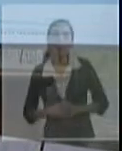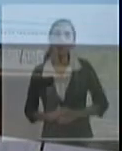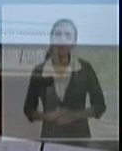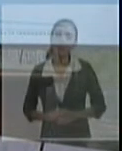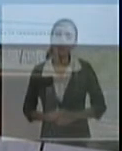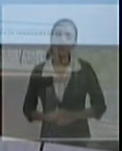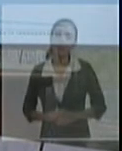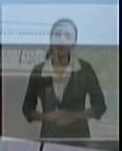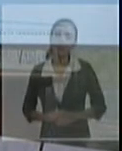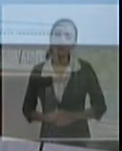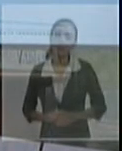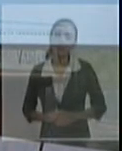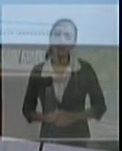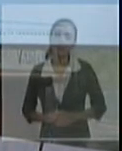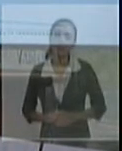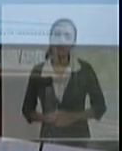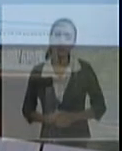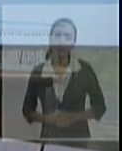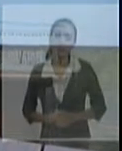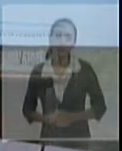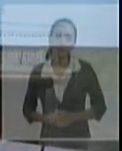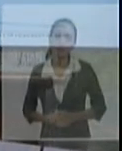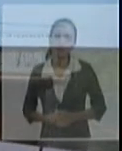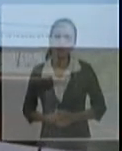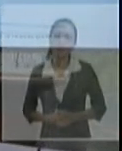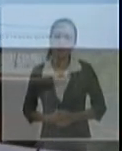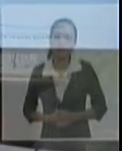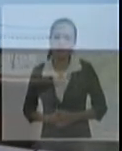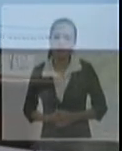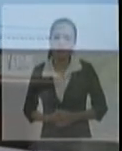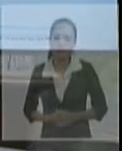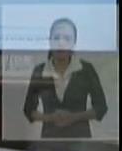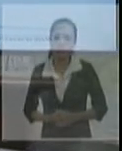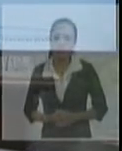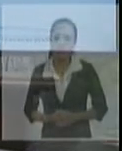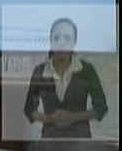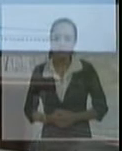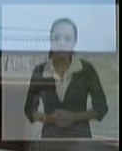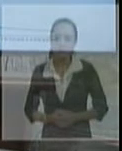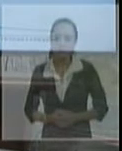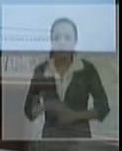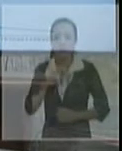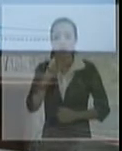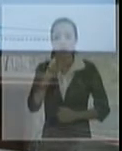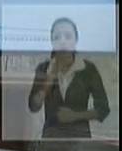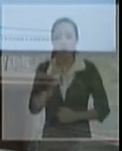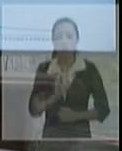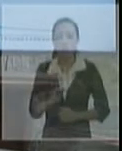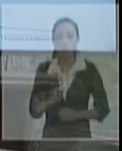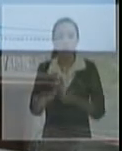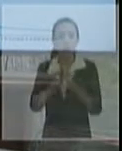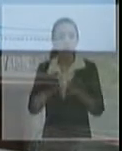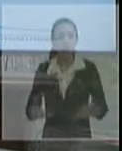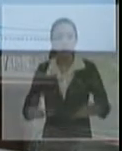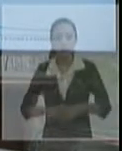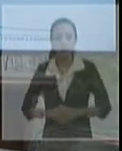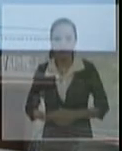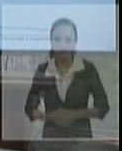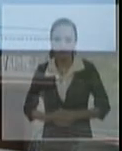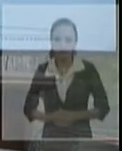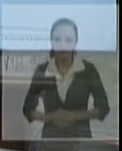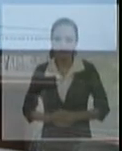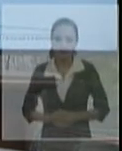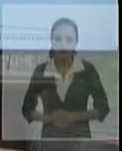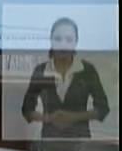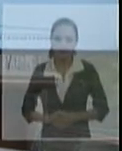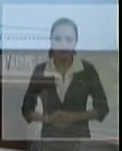el modelo, y las barras es el comportamiento de casos que hemos tenido diarios. Y como ven, el modelo ha sido